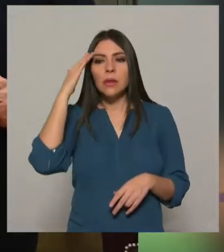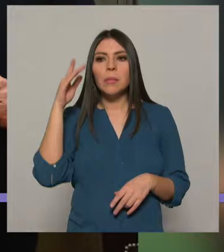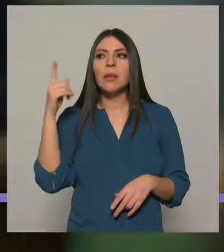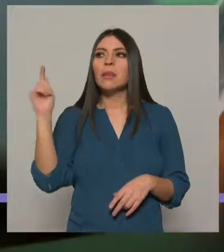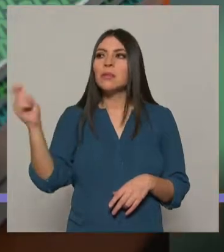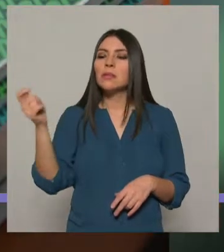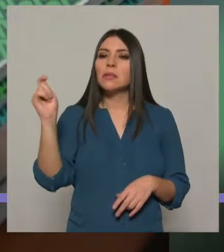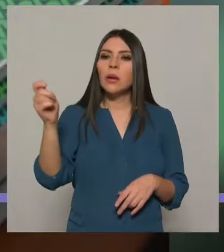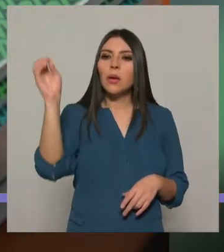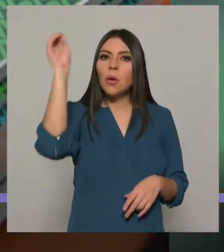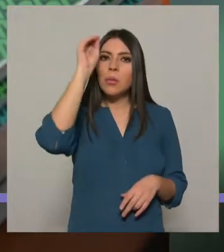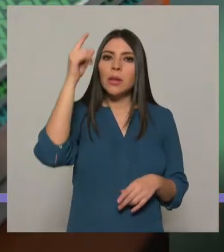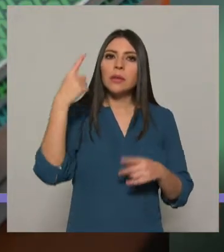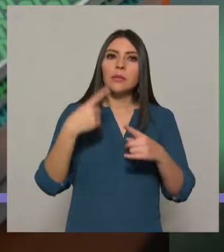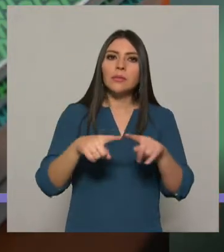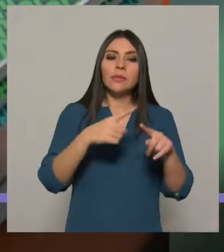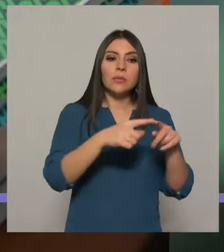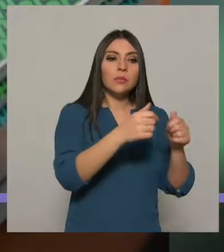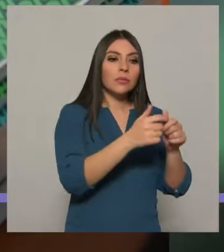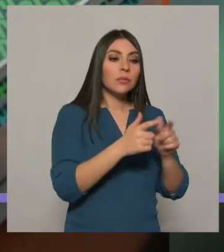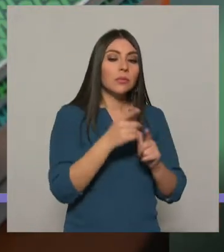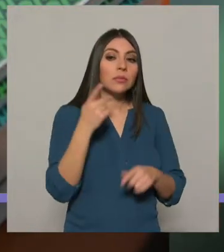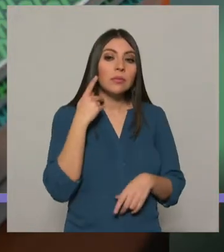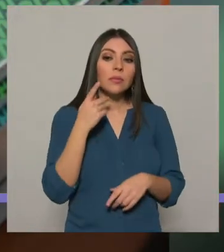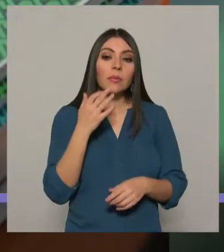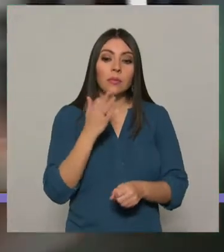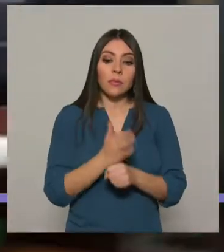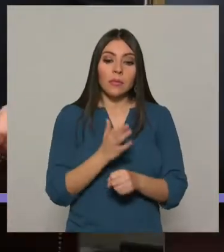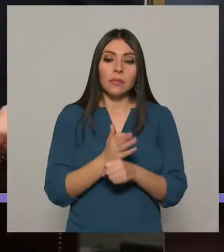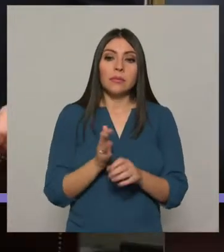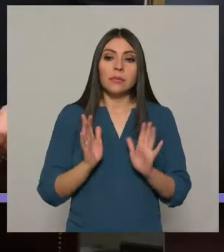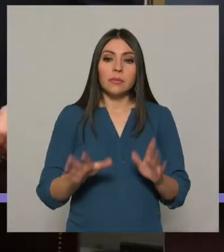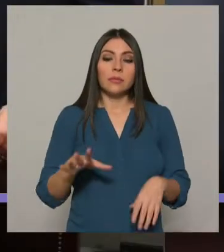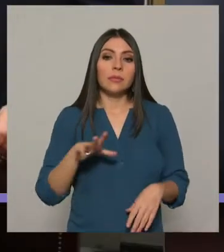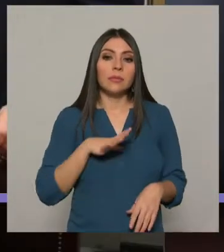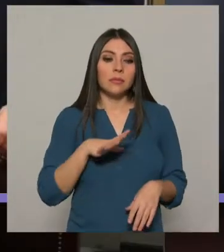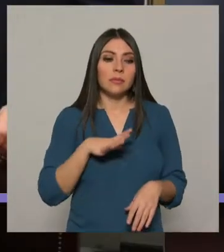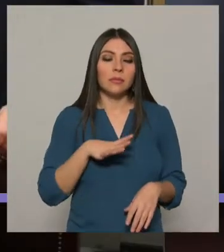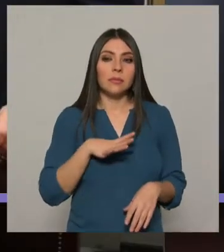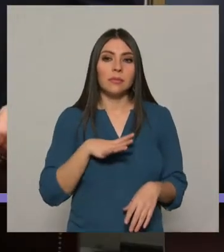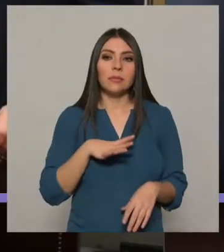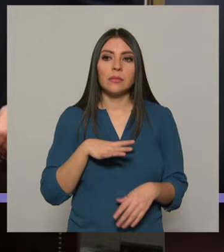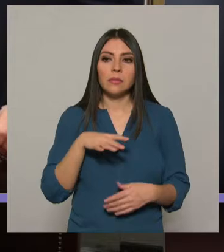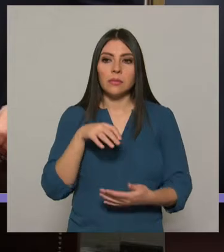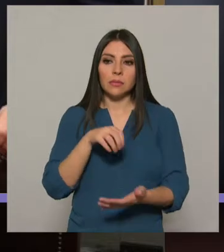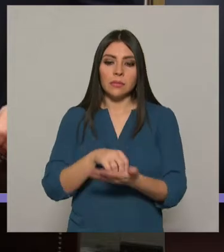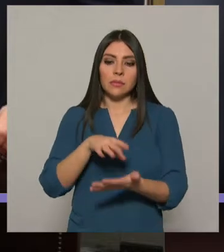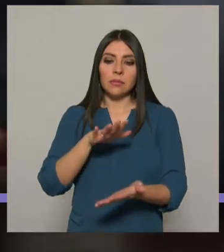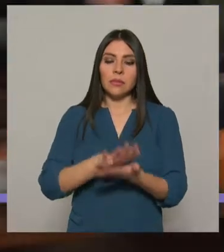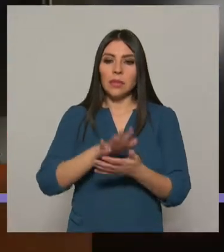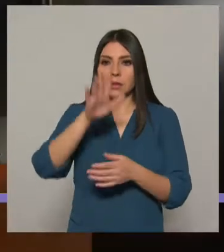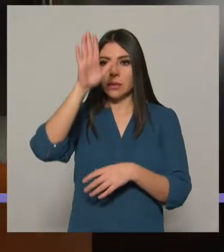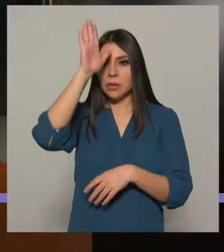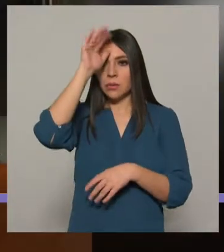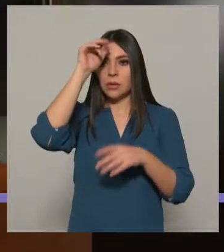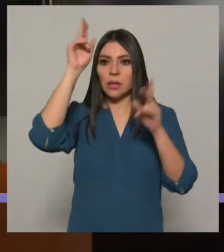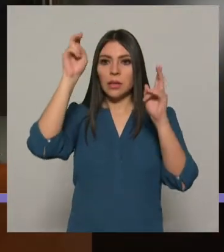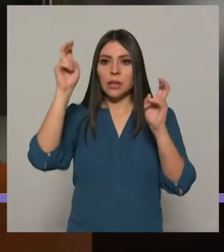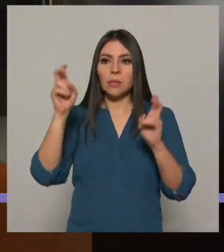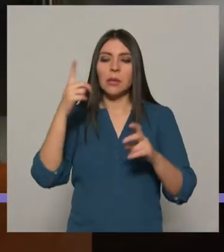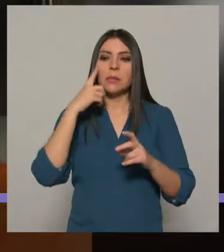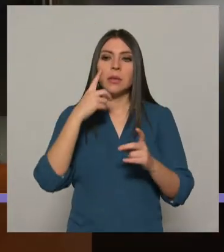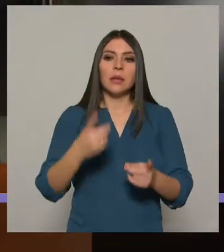fuerzas políticas y tendremos a partir de este momento también ya una agenda marcada que tiene que ver con